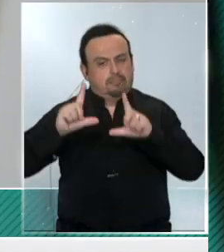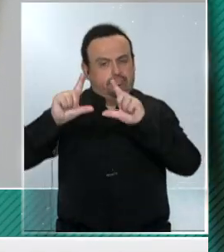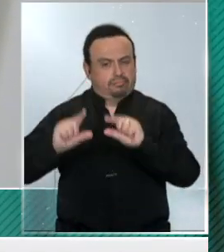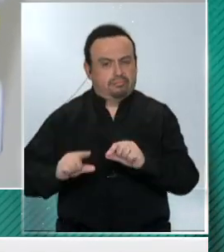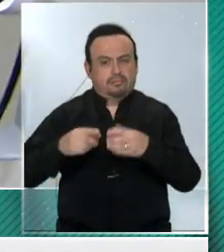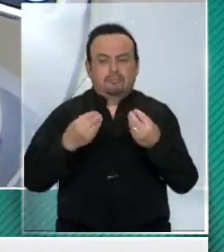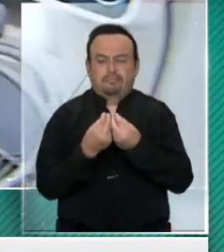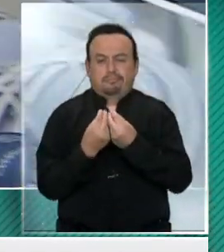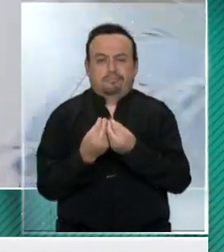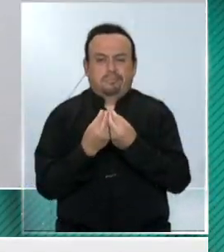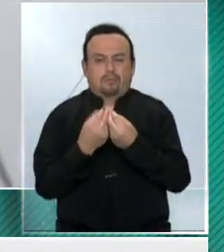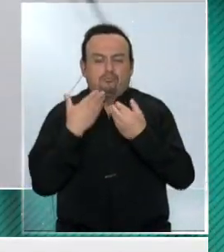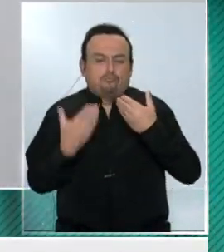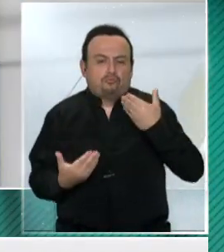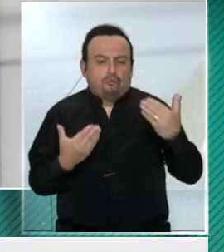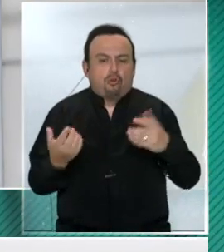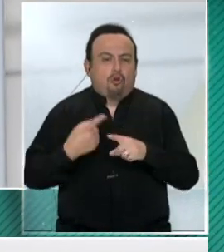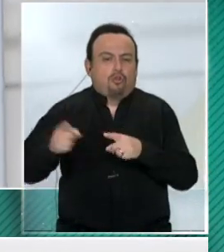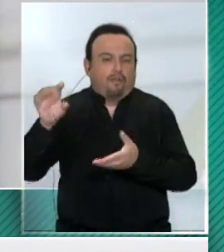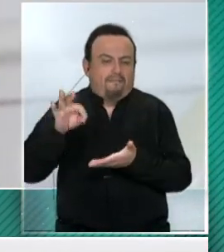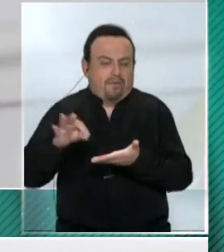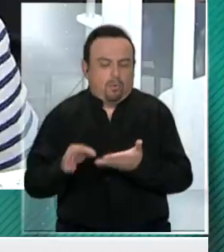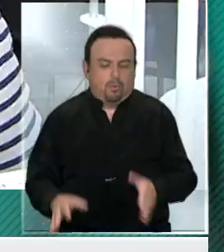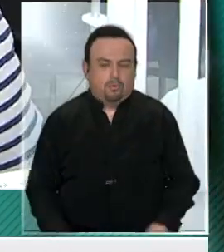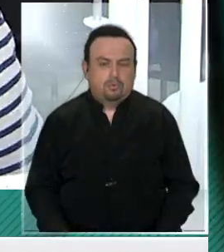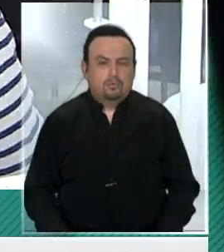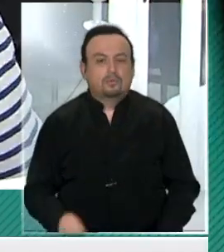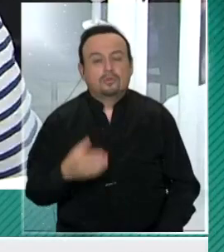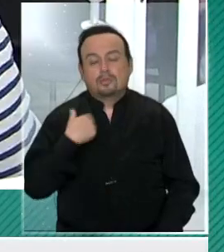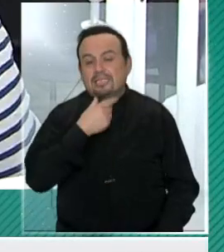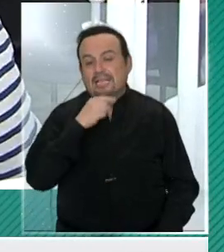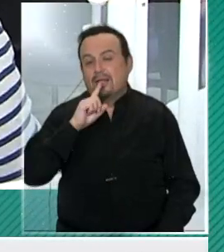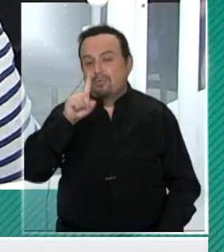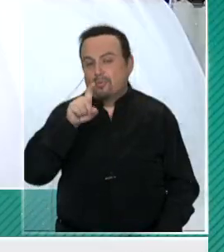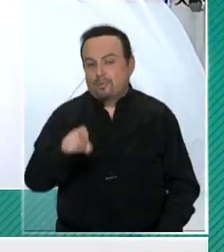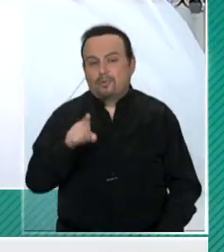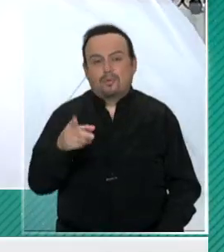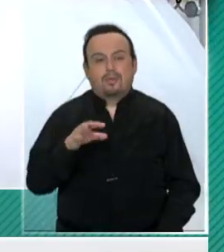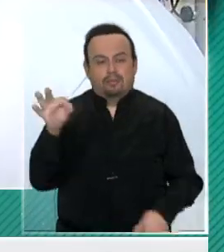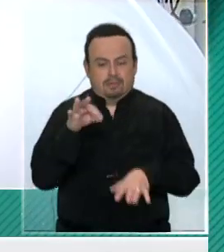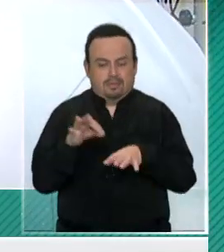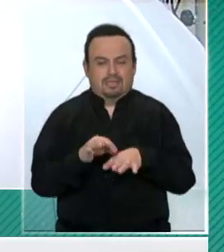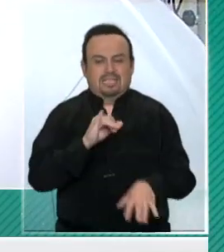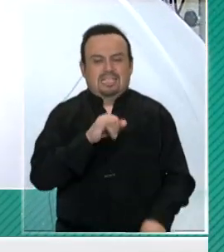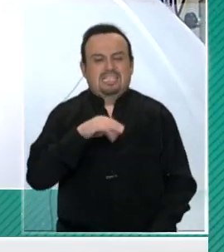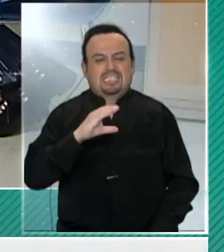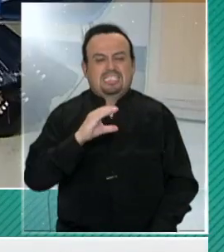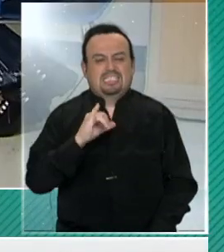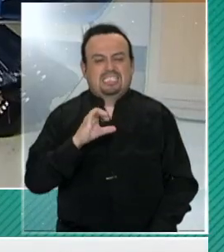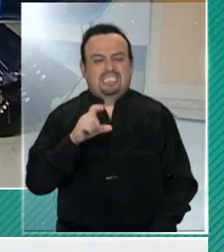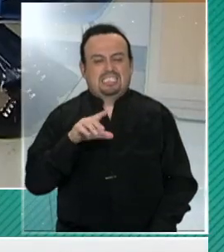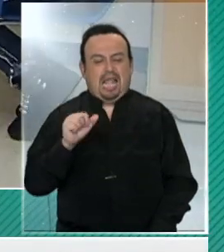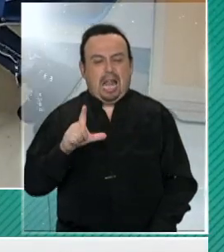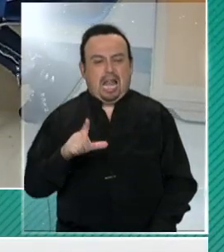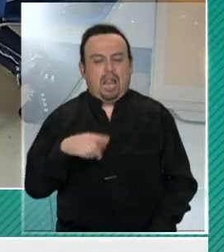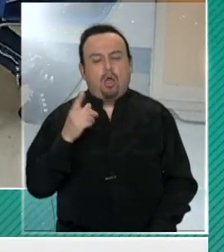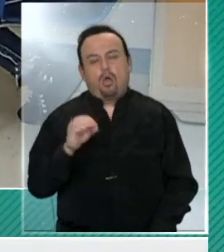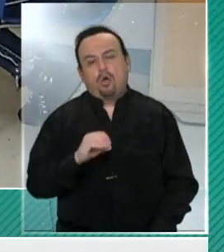de la cantidad de contagios por otros virus. Ahora le quiero hacer una pregunta, por ejemplo, en el caso de virus sincicial o de la influenza, si una